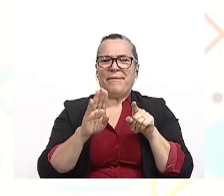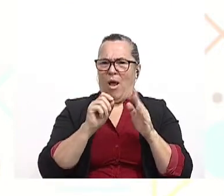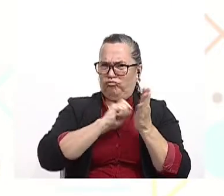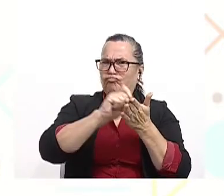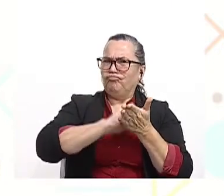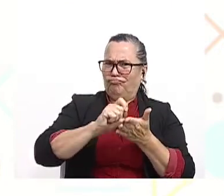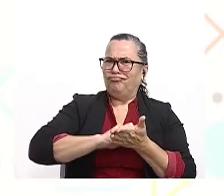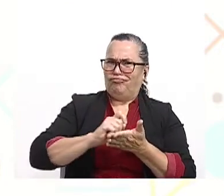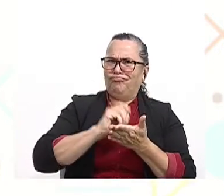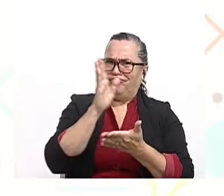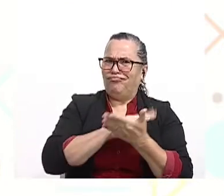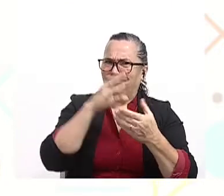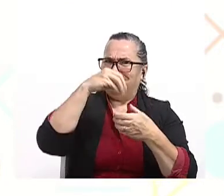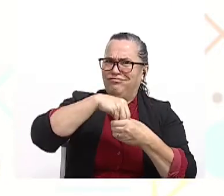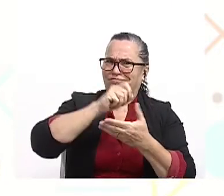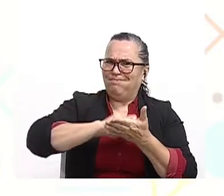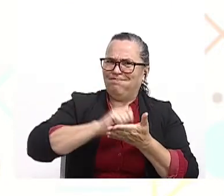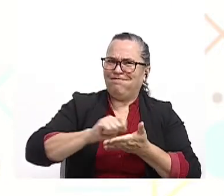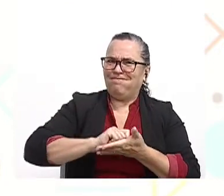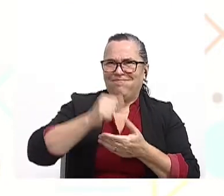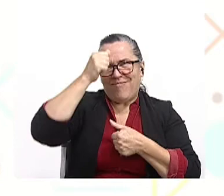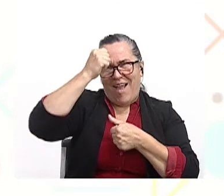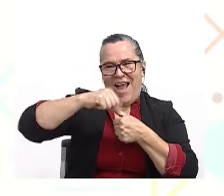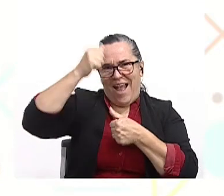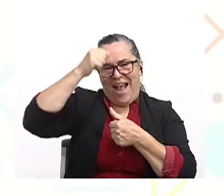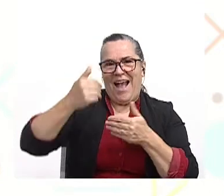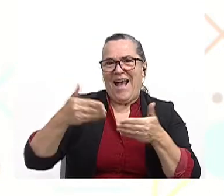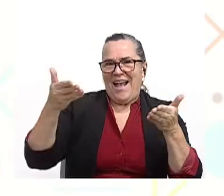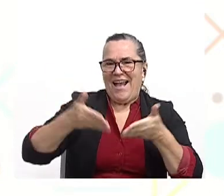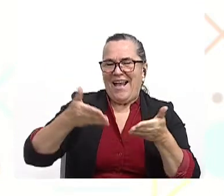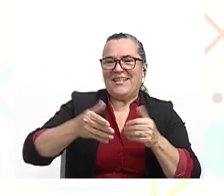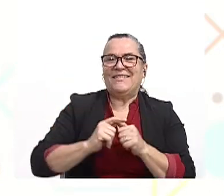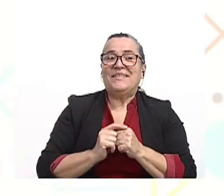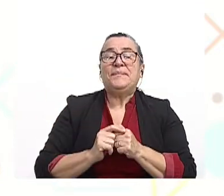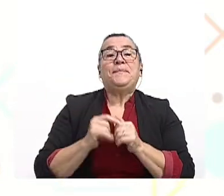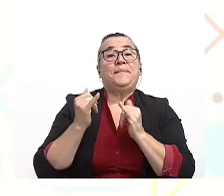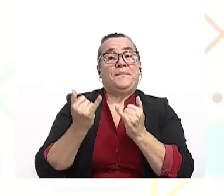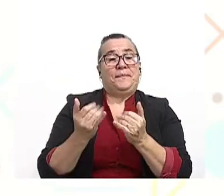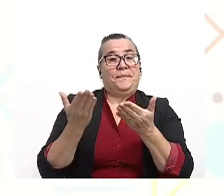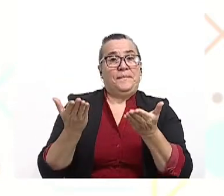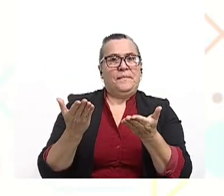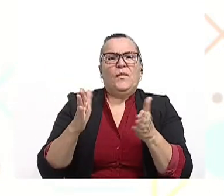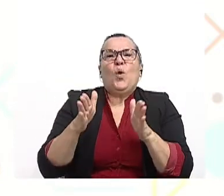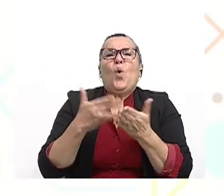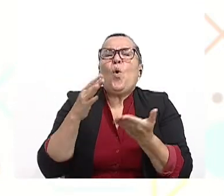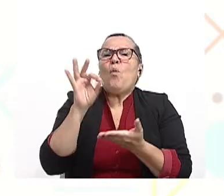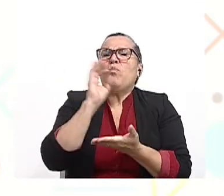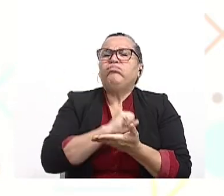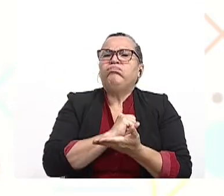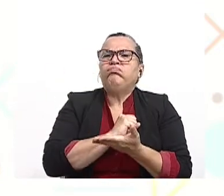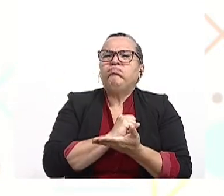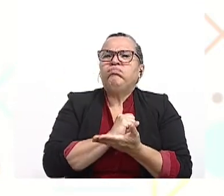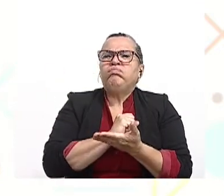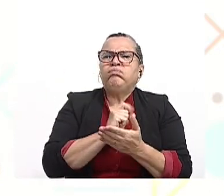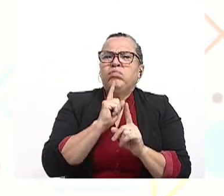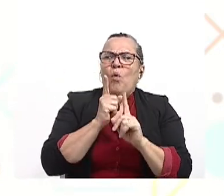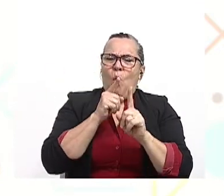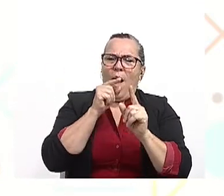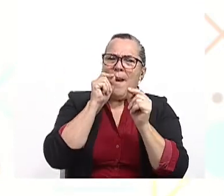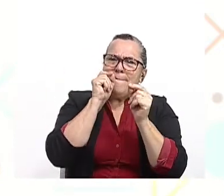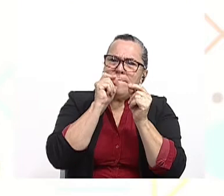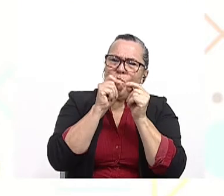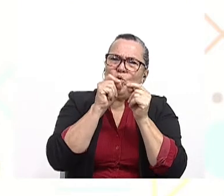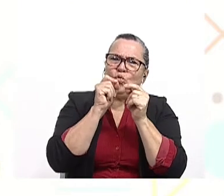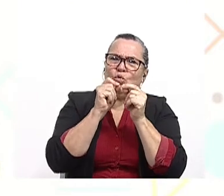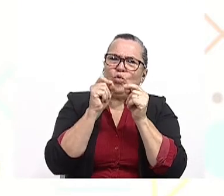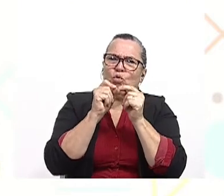Anotémoslo. Esto es parte de nuestras notas que tenemos que tener ahí presentes. Ahora bien, ¿cómo determinamos en qué punto